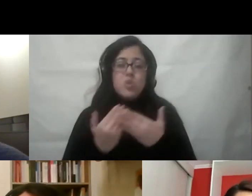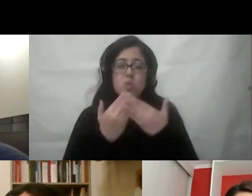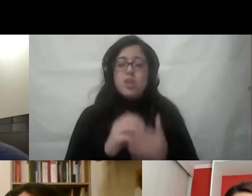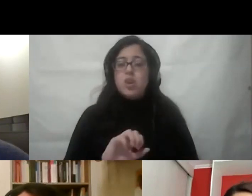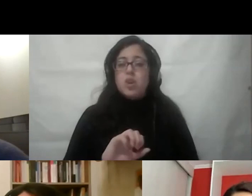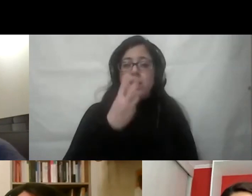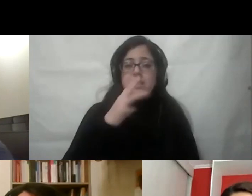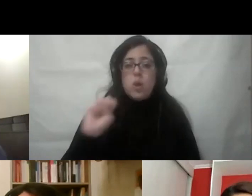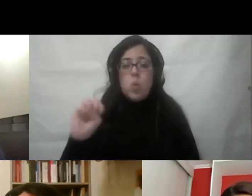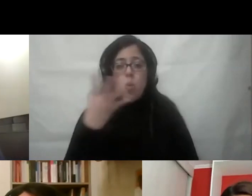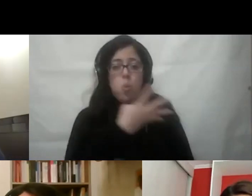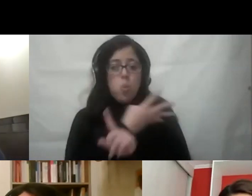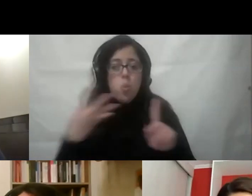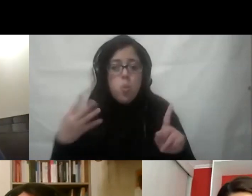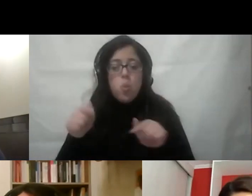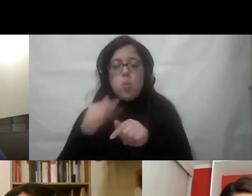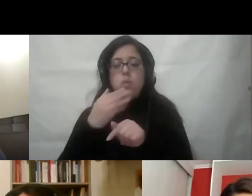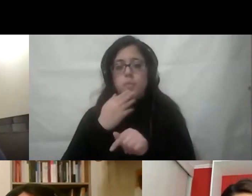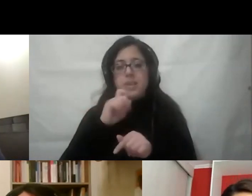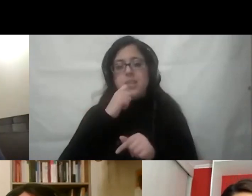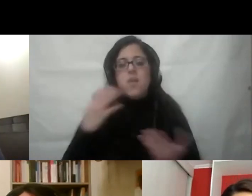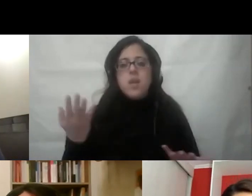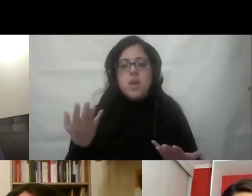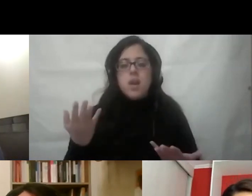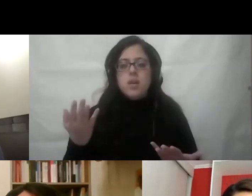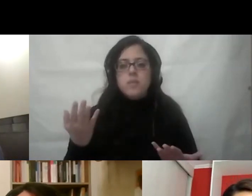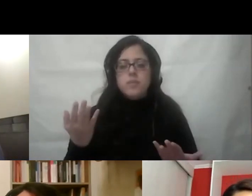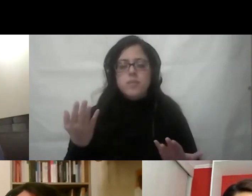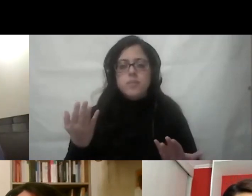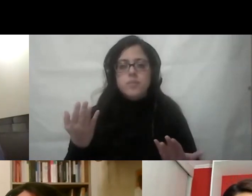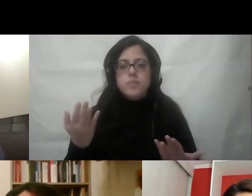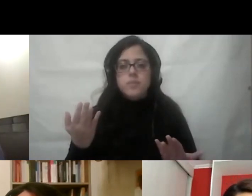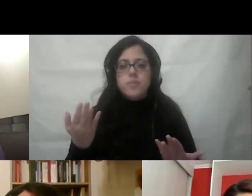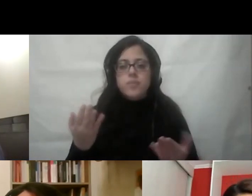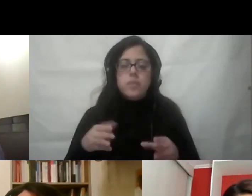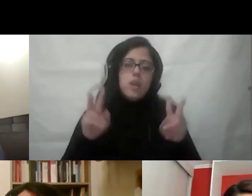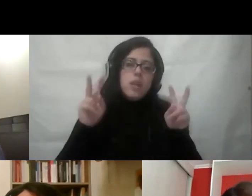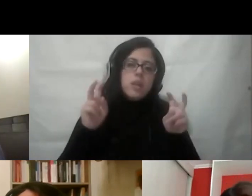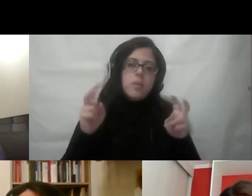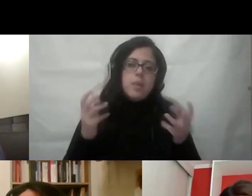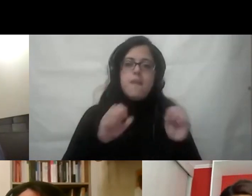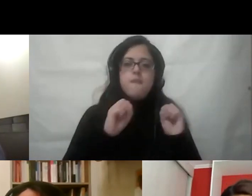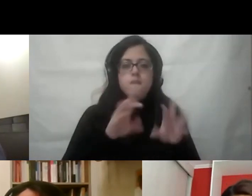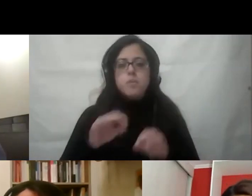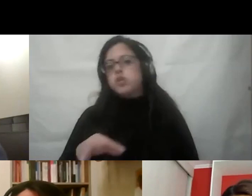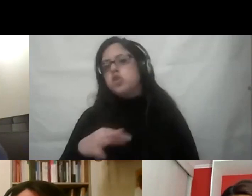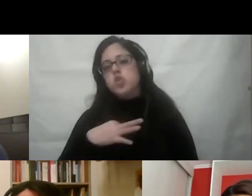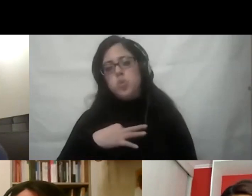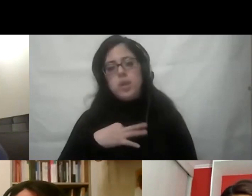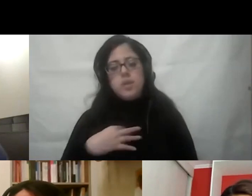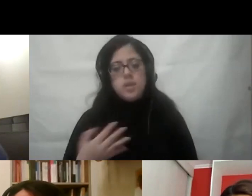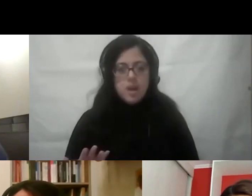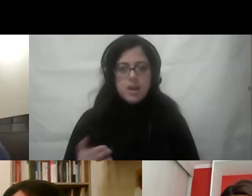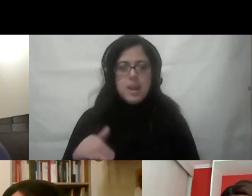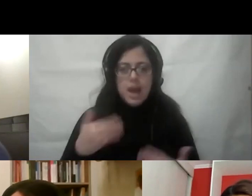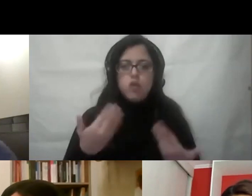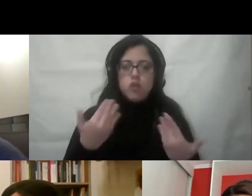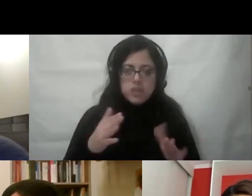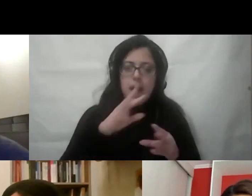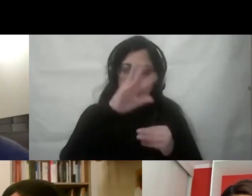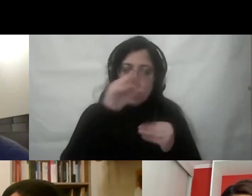cuarto están más centrados, también tenemos el tema de formación de ciudadana, ahora que entra al currículum también.